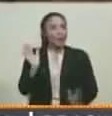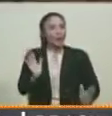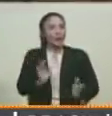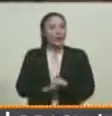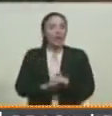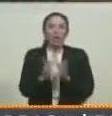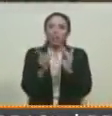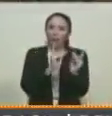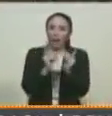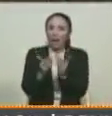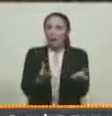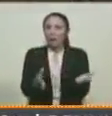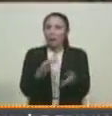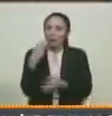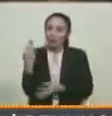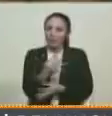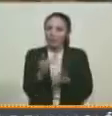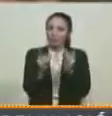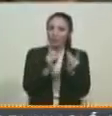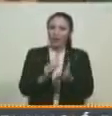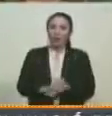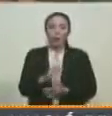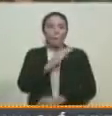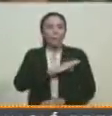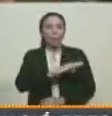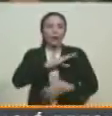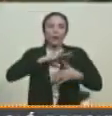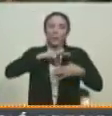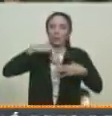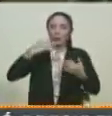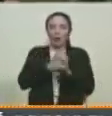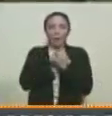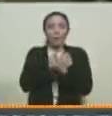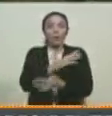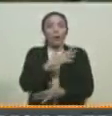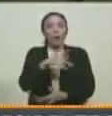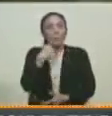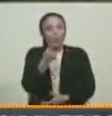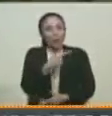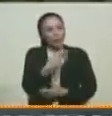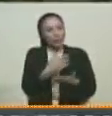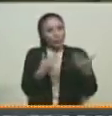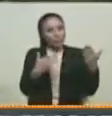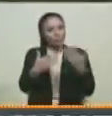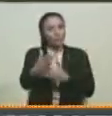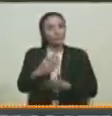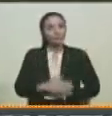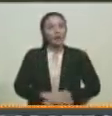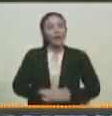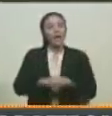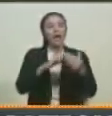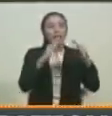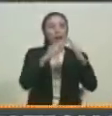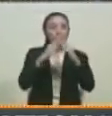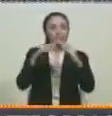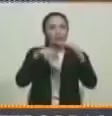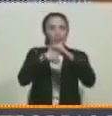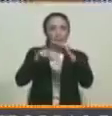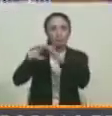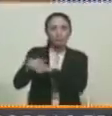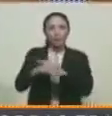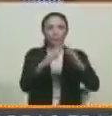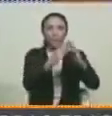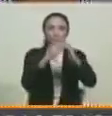proceso de diálogo profundo, moral, espiritual, político, que recorra los hogares, que recorra